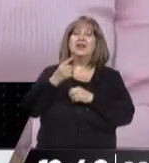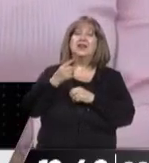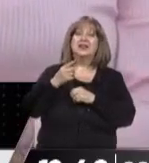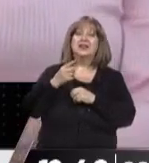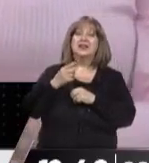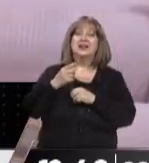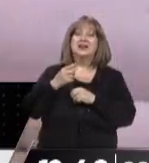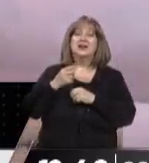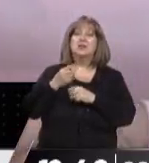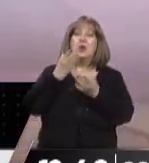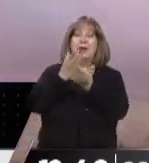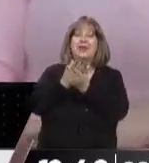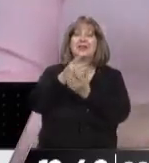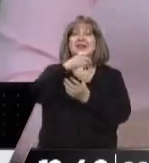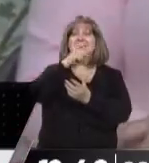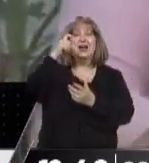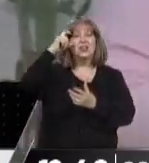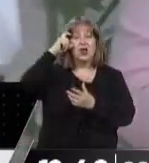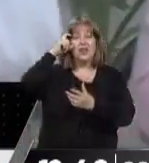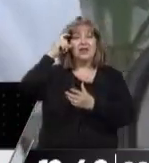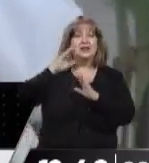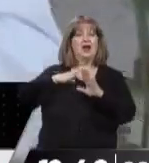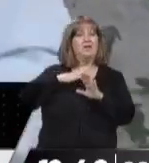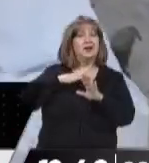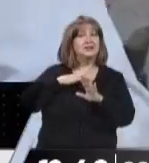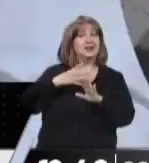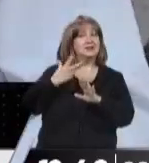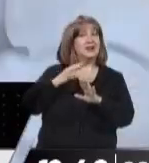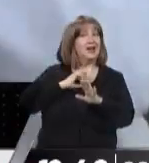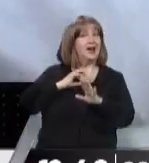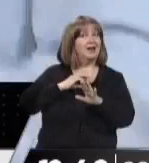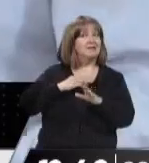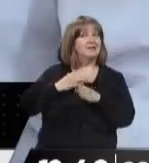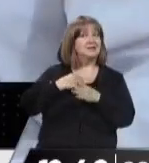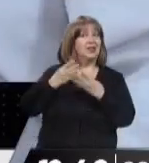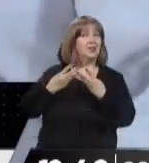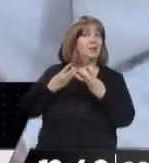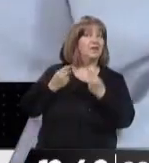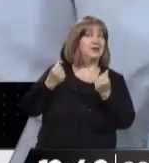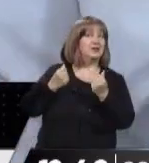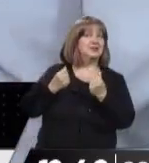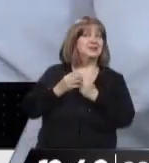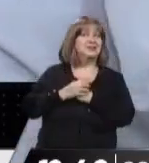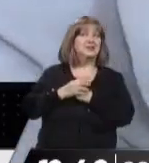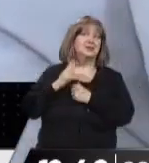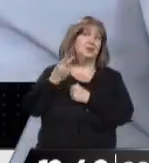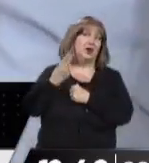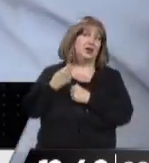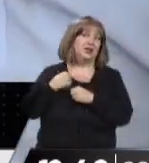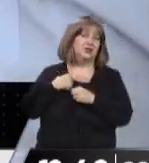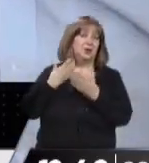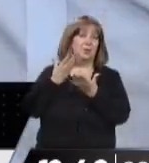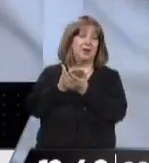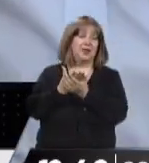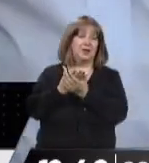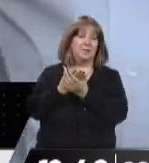dijiste quiero llegar hasta los 110. ¿Por qué ese número? ¿Por qué te parece que ahí está bien, que ahí te podés retirar de este plano?